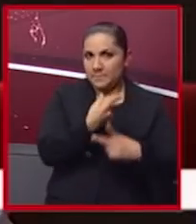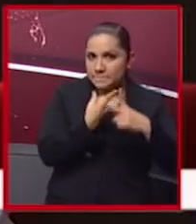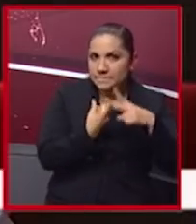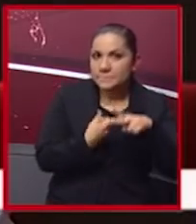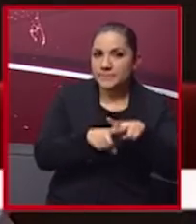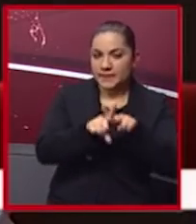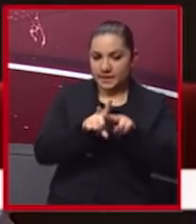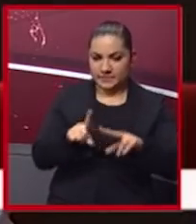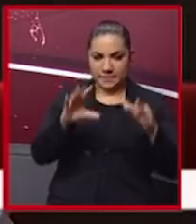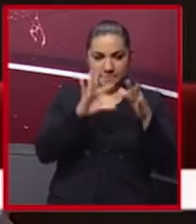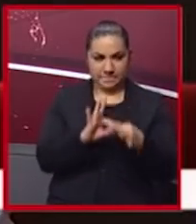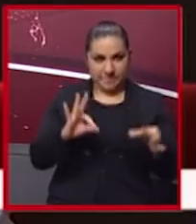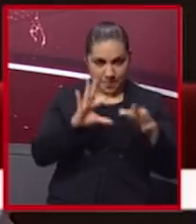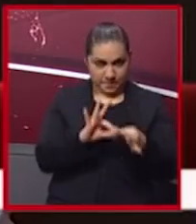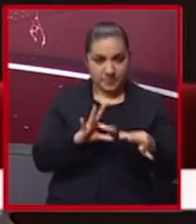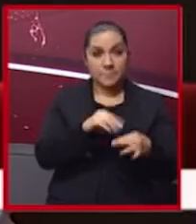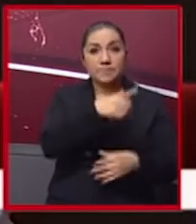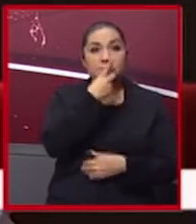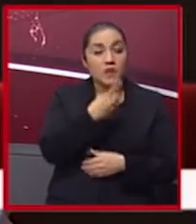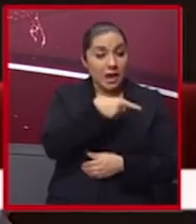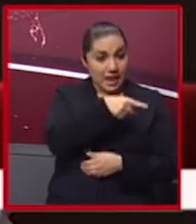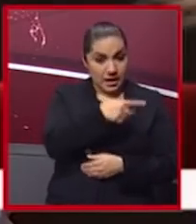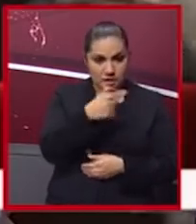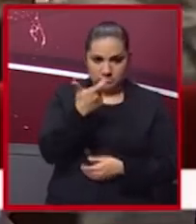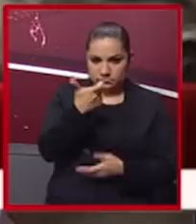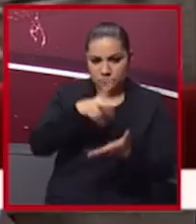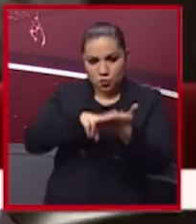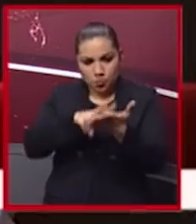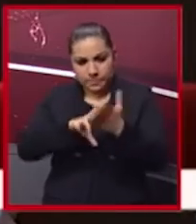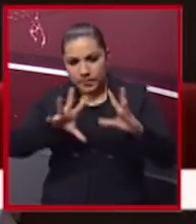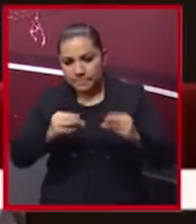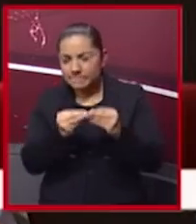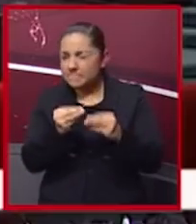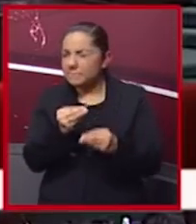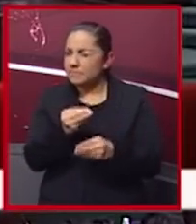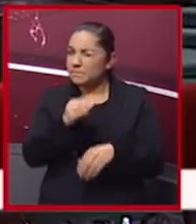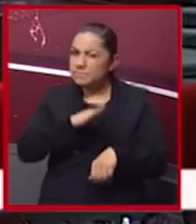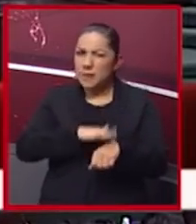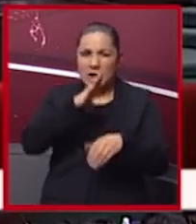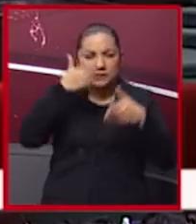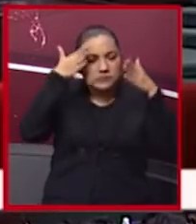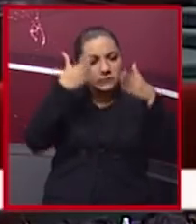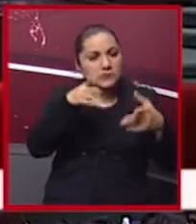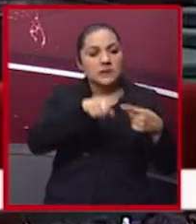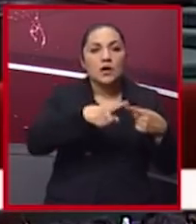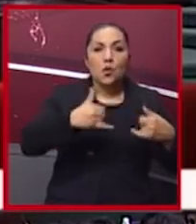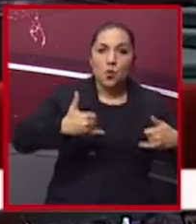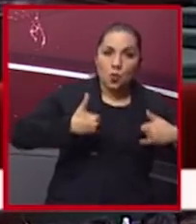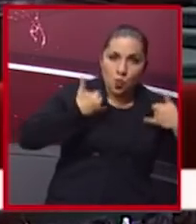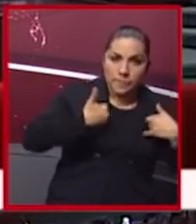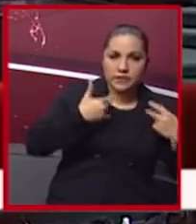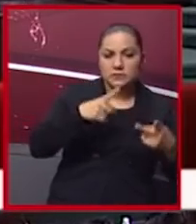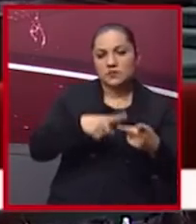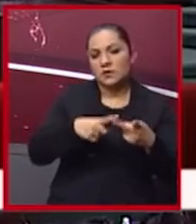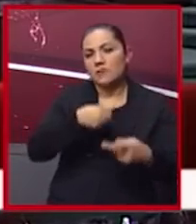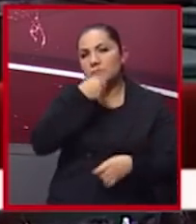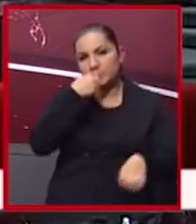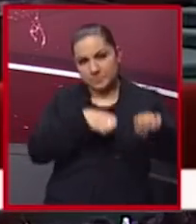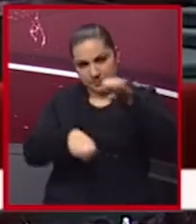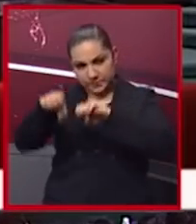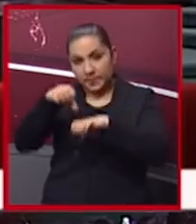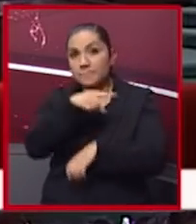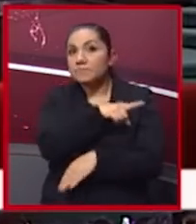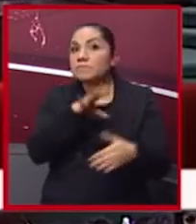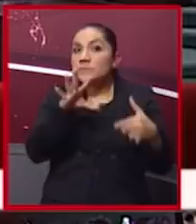del paquete tiene en particular a los jóvenes y a los adultos mayores. Hizo énfasis en dos programas, uno para el capital humano y otro para mejorar la